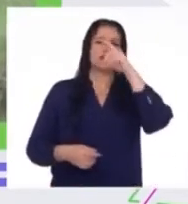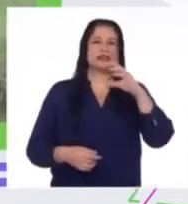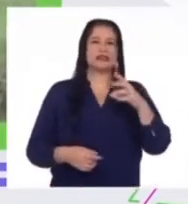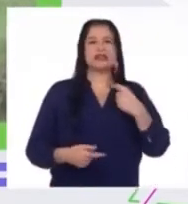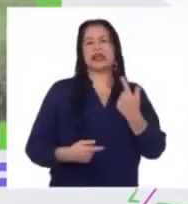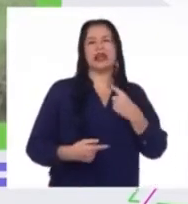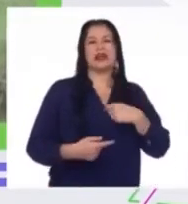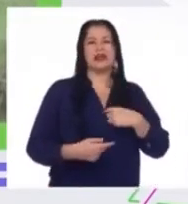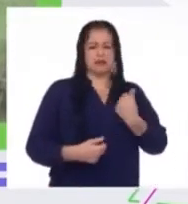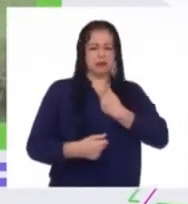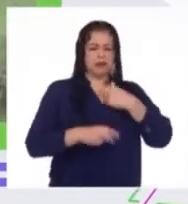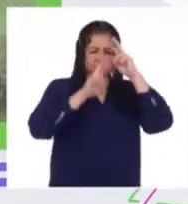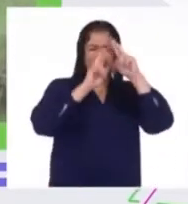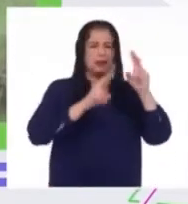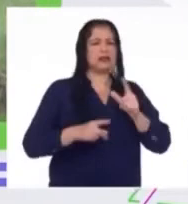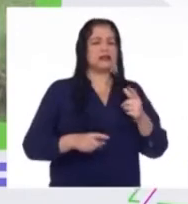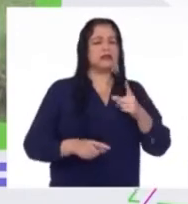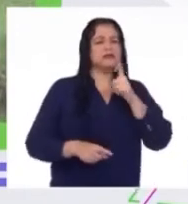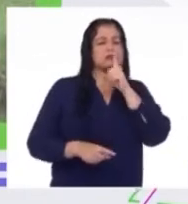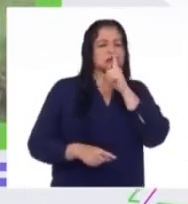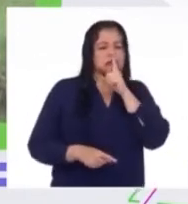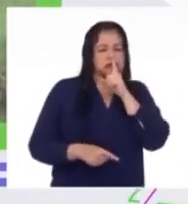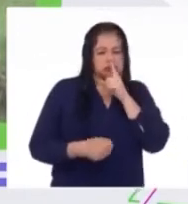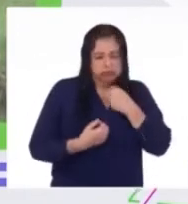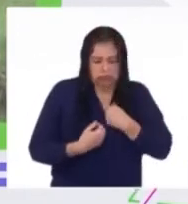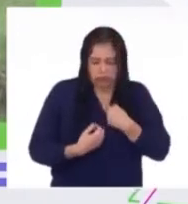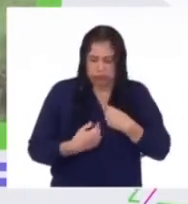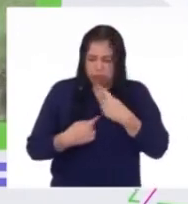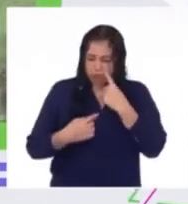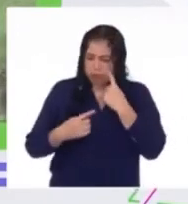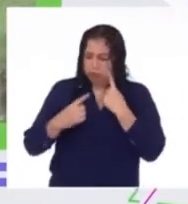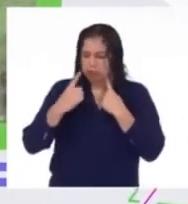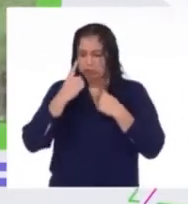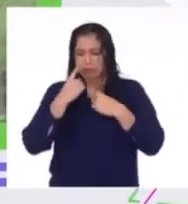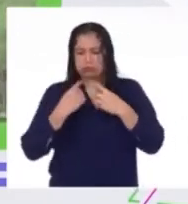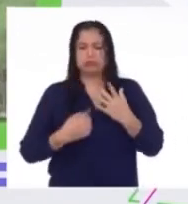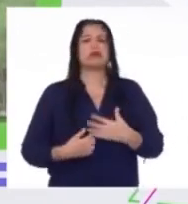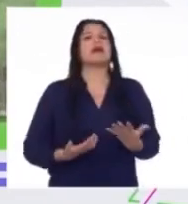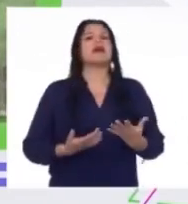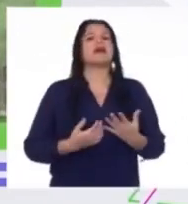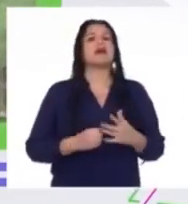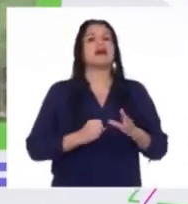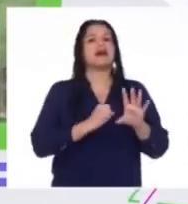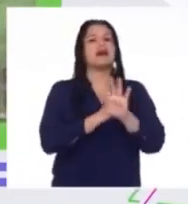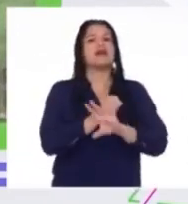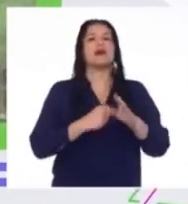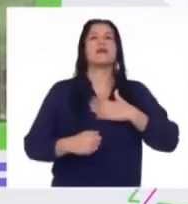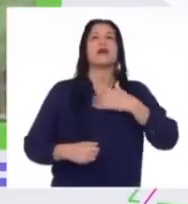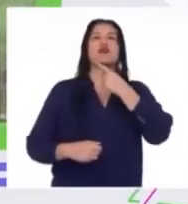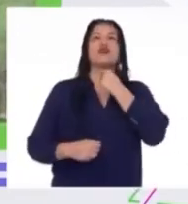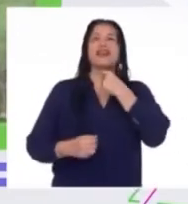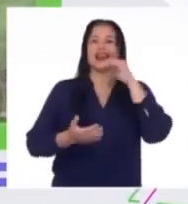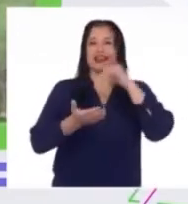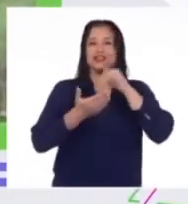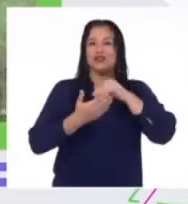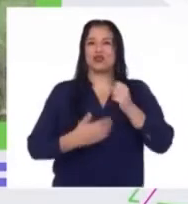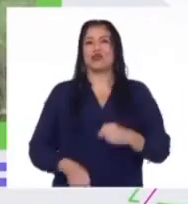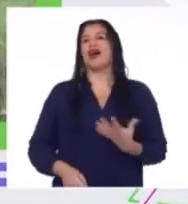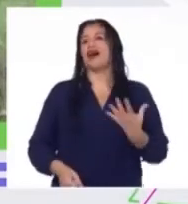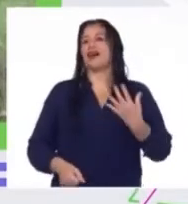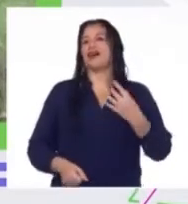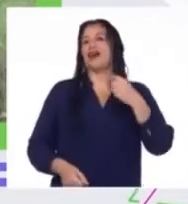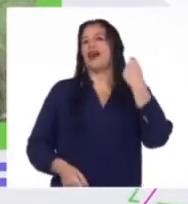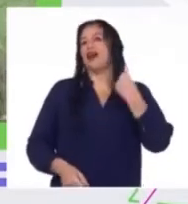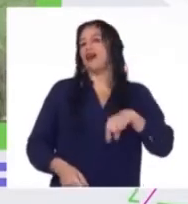quedan calladas, les queda llorar nomás, pues. Para defender estos a mí me gustaría estudiar derechos